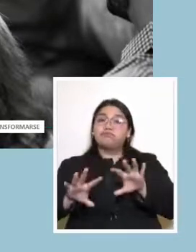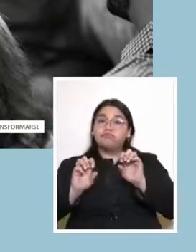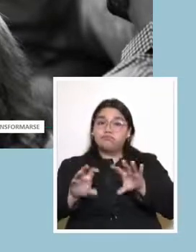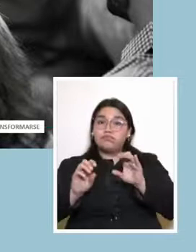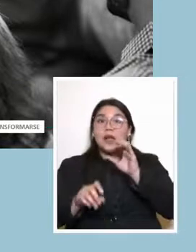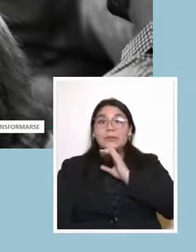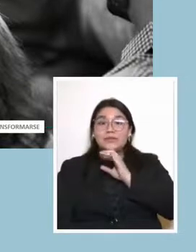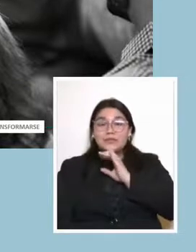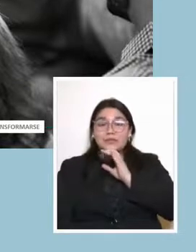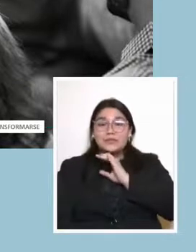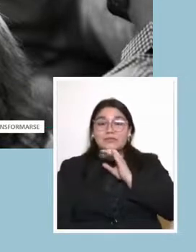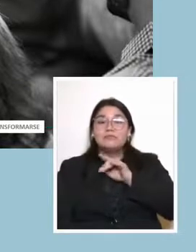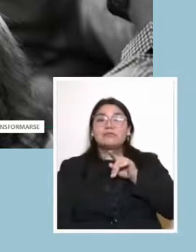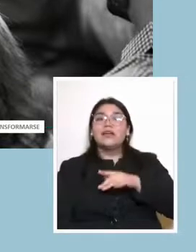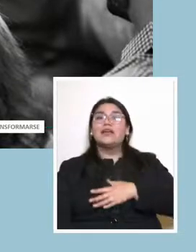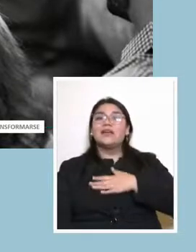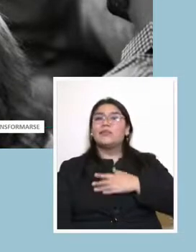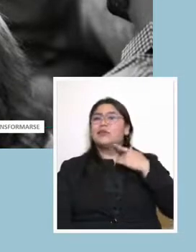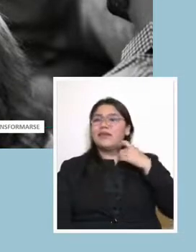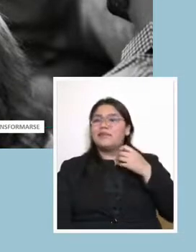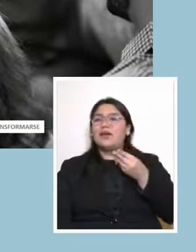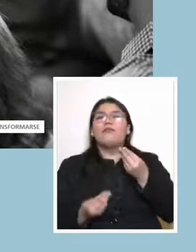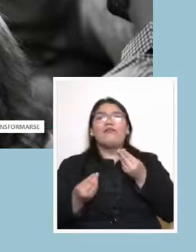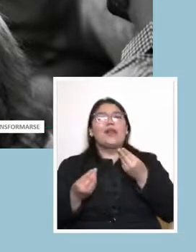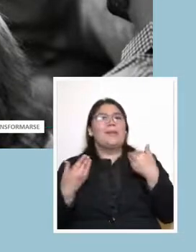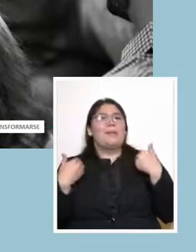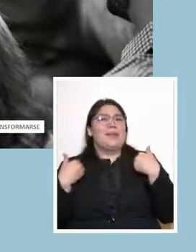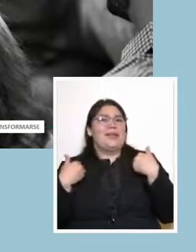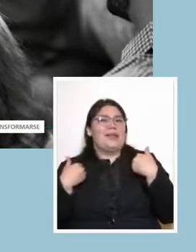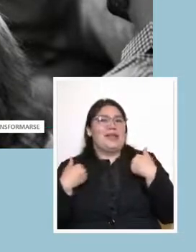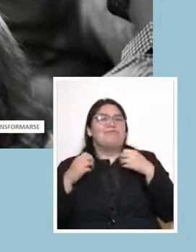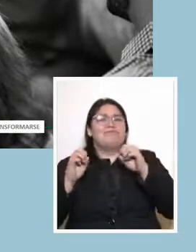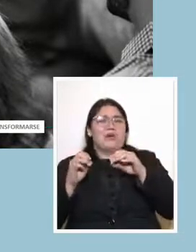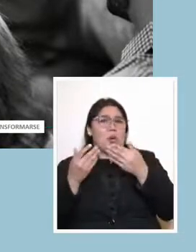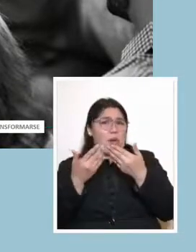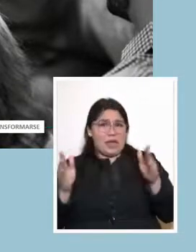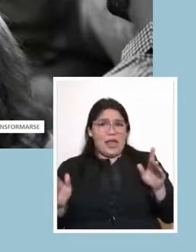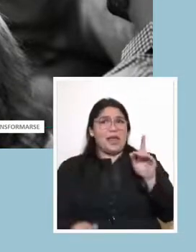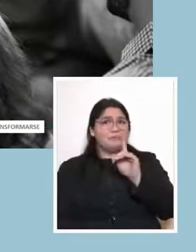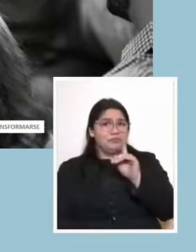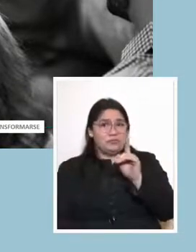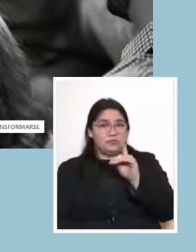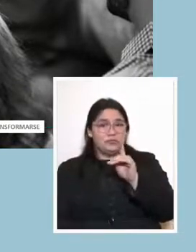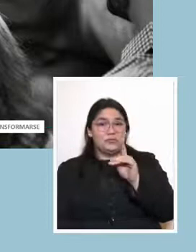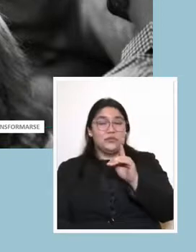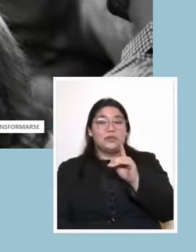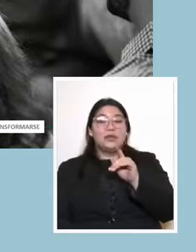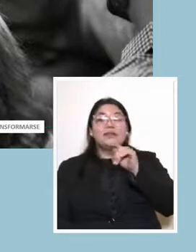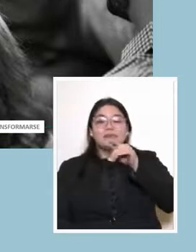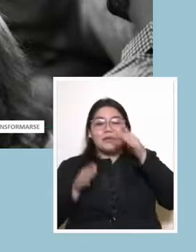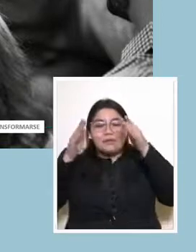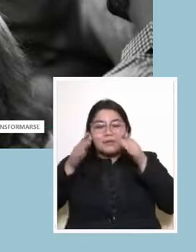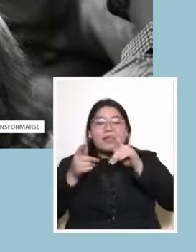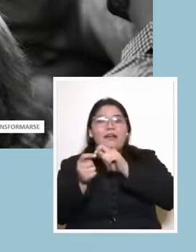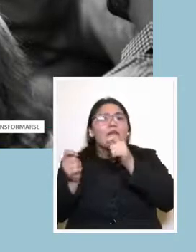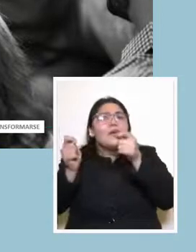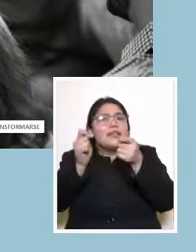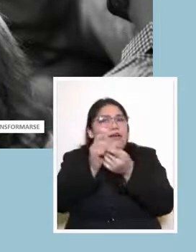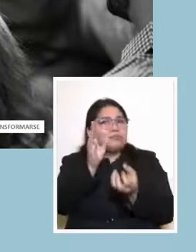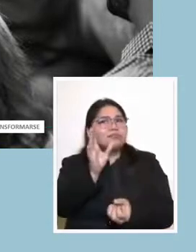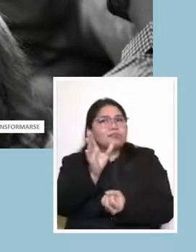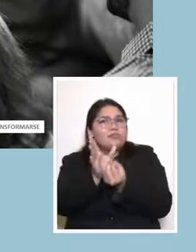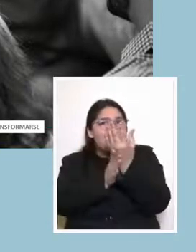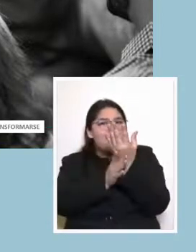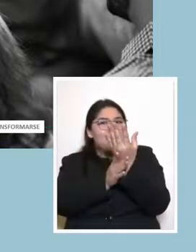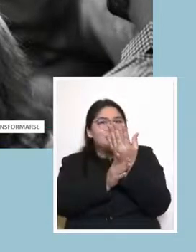queremos detectar finalmente buenas prácticas. No buenas prácticas cualquiera, sino que aquellas que sean transformativas e innovadoras bajo el paraguas de lo que promueve